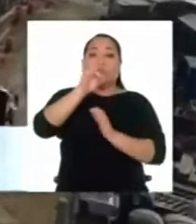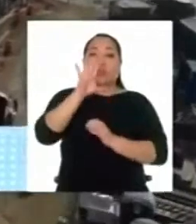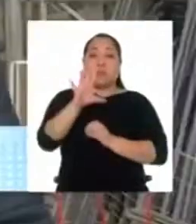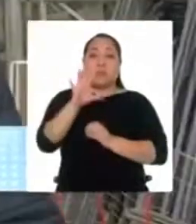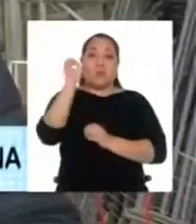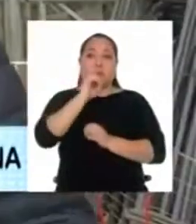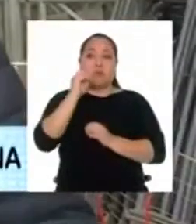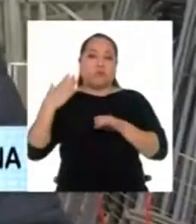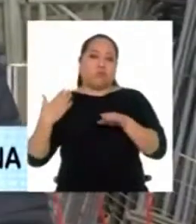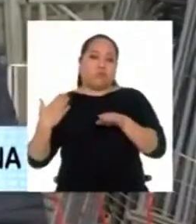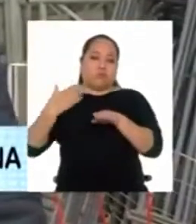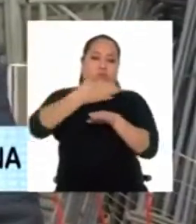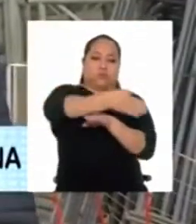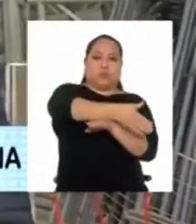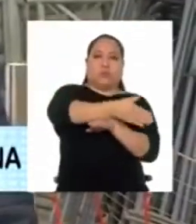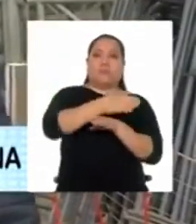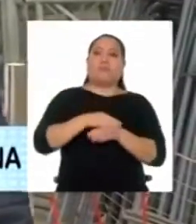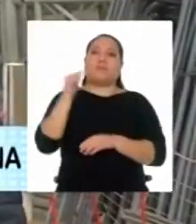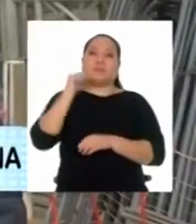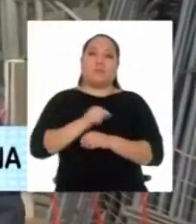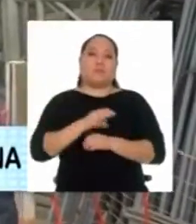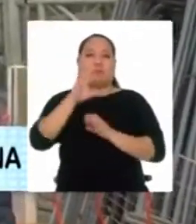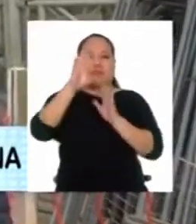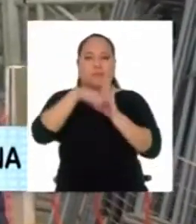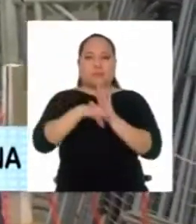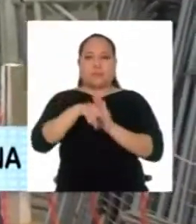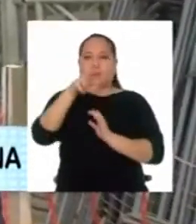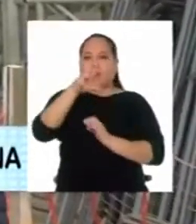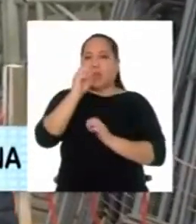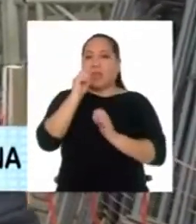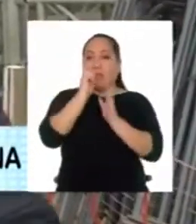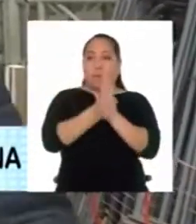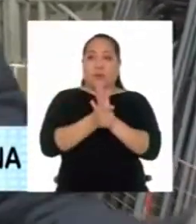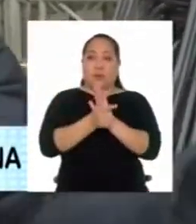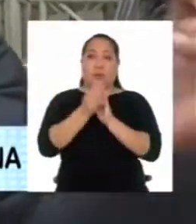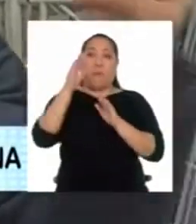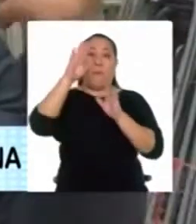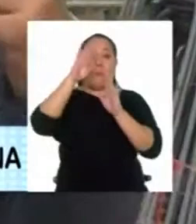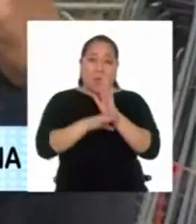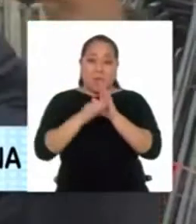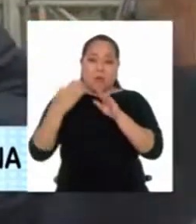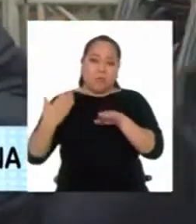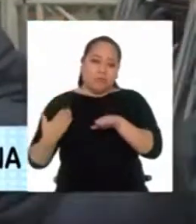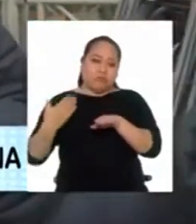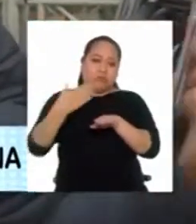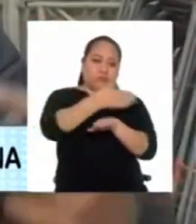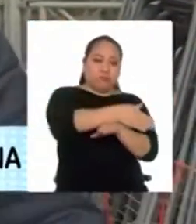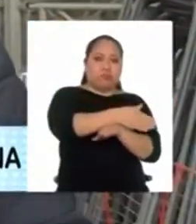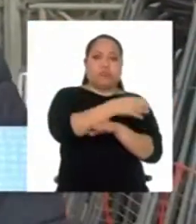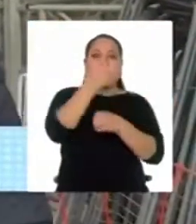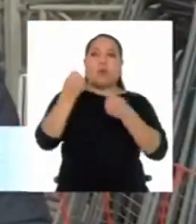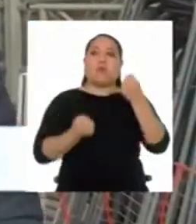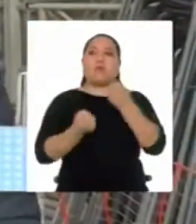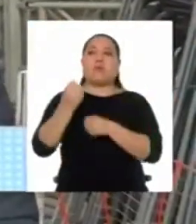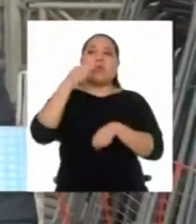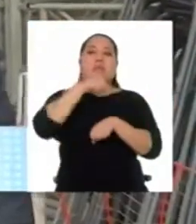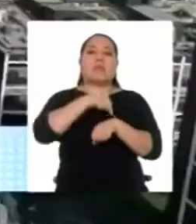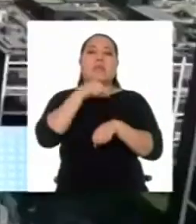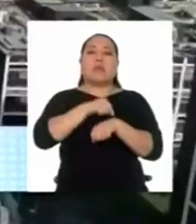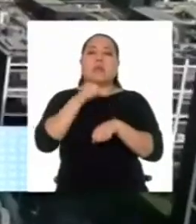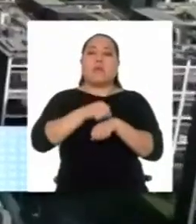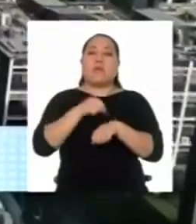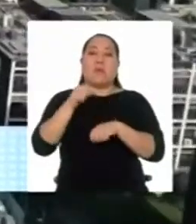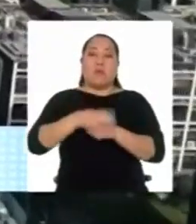carga vehicular. Que va a reducir en aproximadamente 30 minutos el traslado de los vehículos, sobre todo en horas